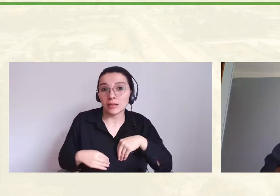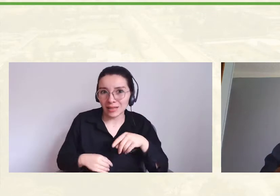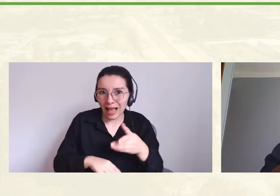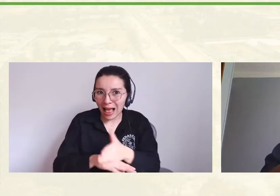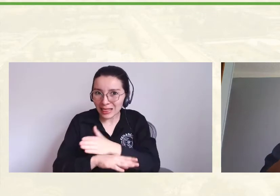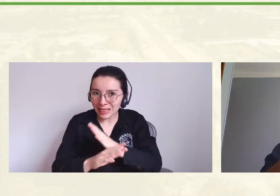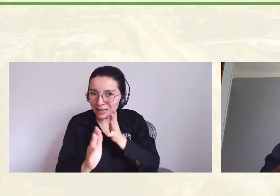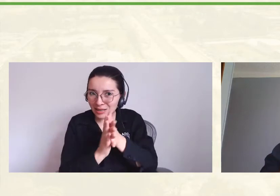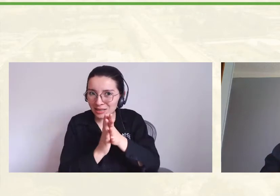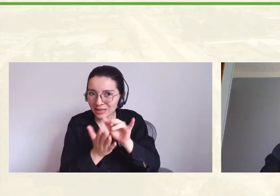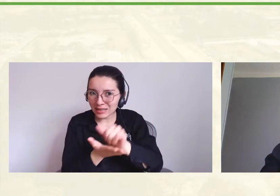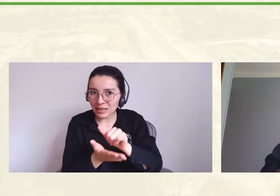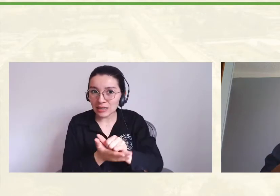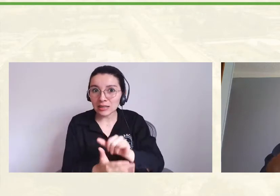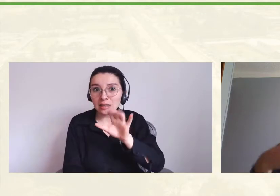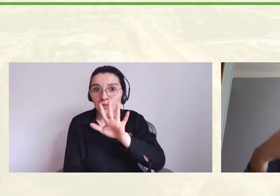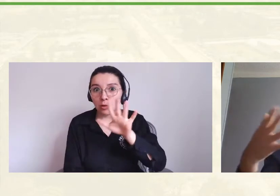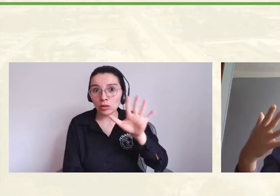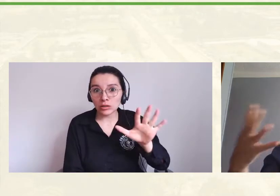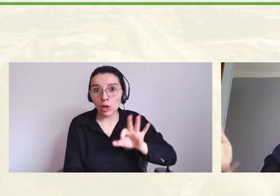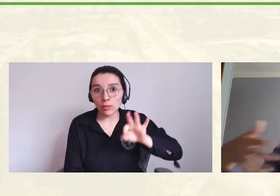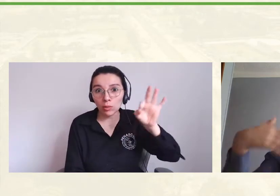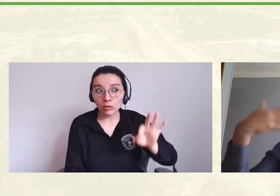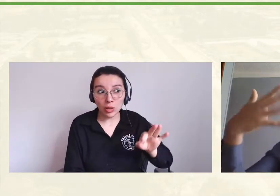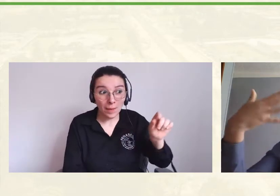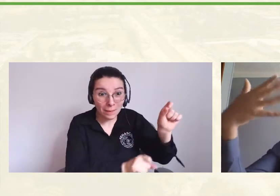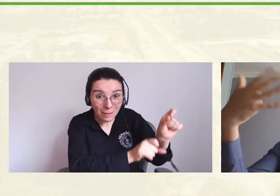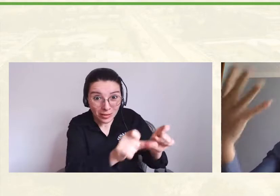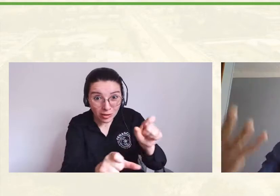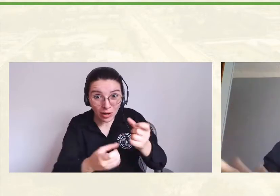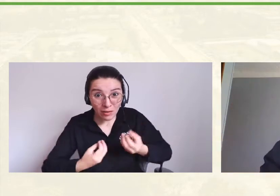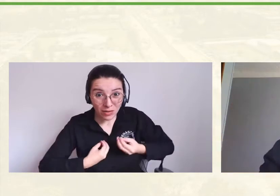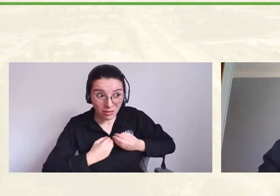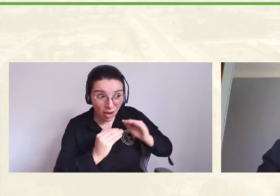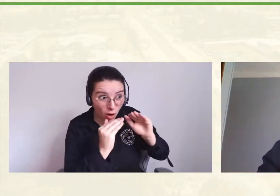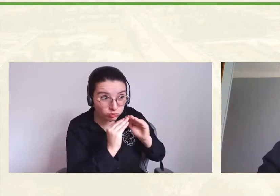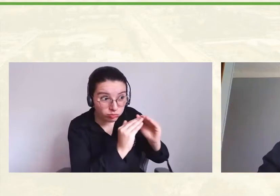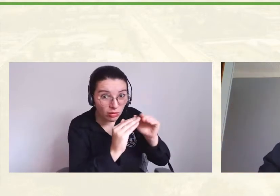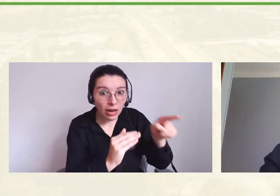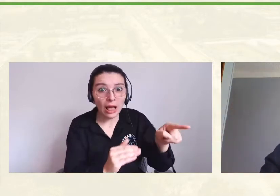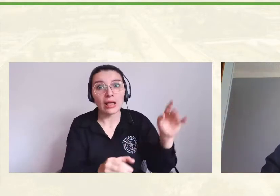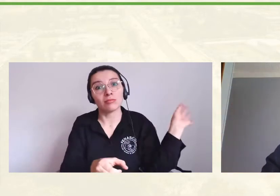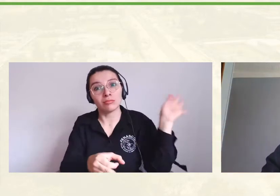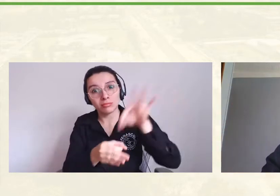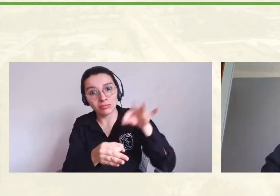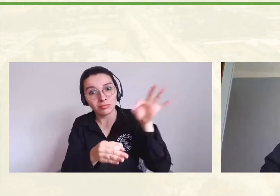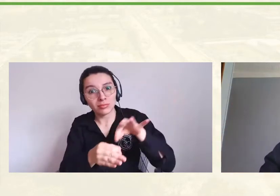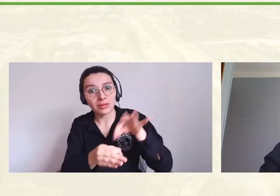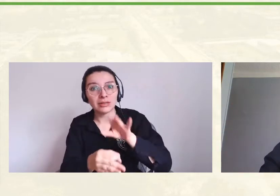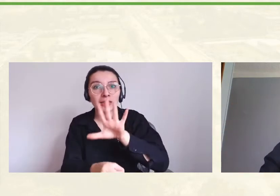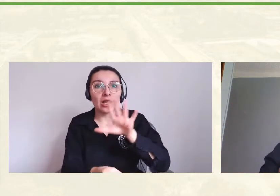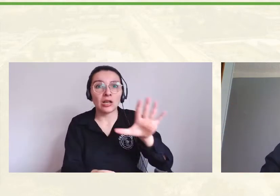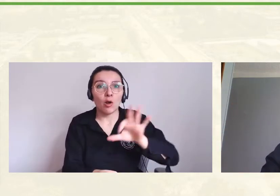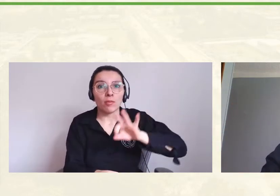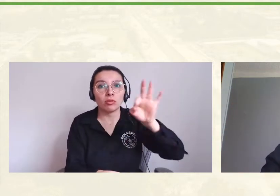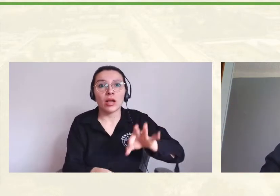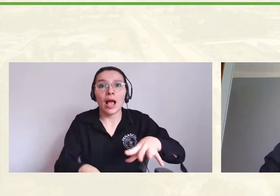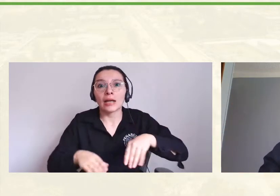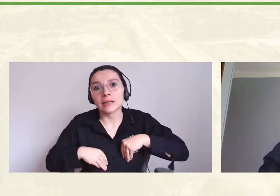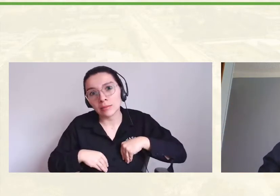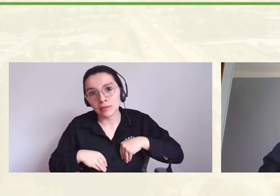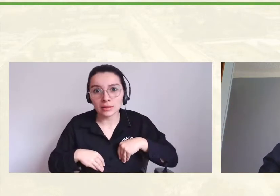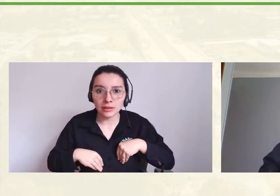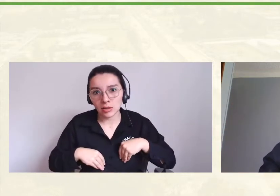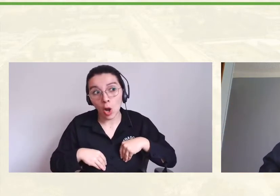mínimo el 55% de los propietarios tienen que afirmar y para eso nosotros tenemos que brindarle la mayor información, porque eso también se trata de